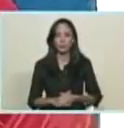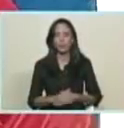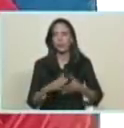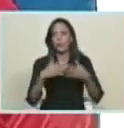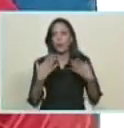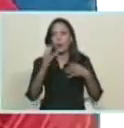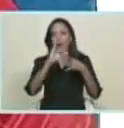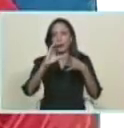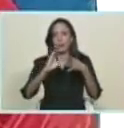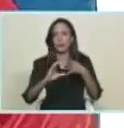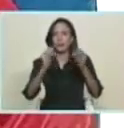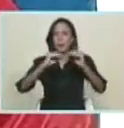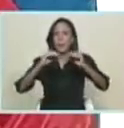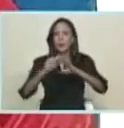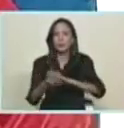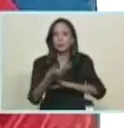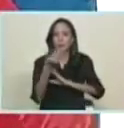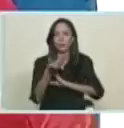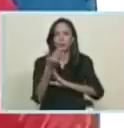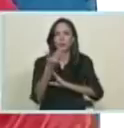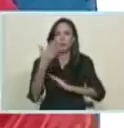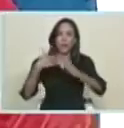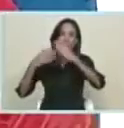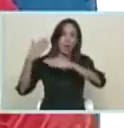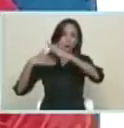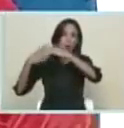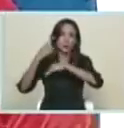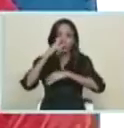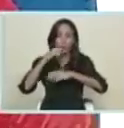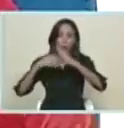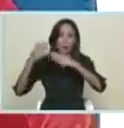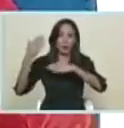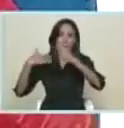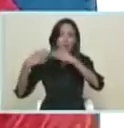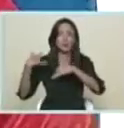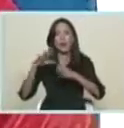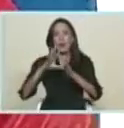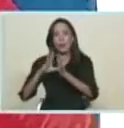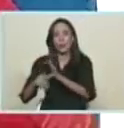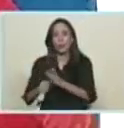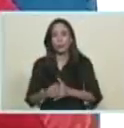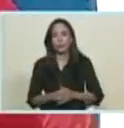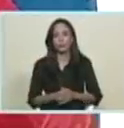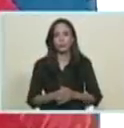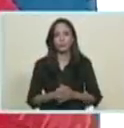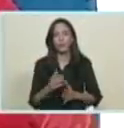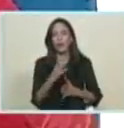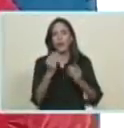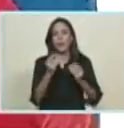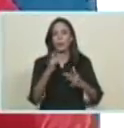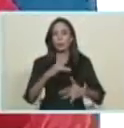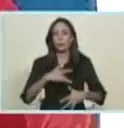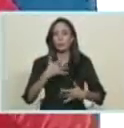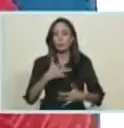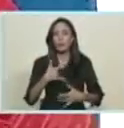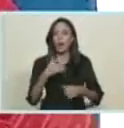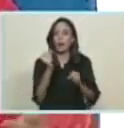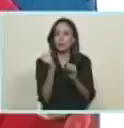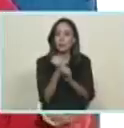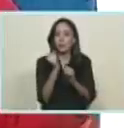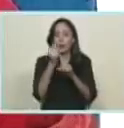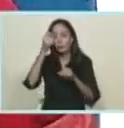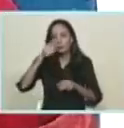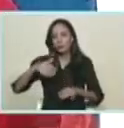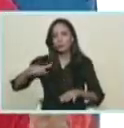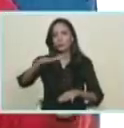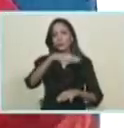¿cuál era? La corrupción. Si una de las cosas que más hería la sensibilidad de un pueblo trabajador